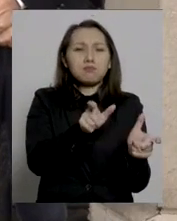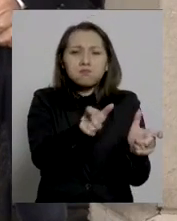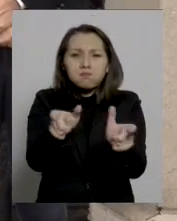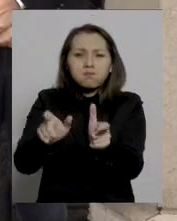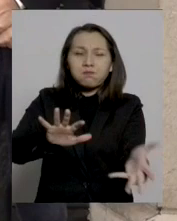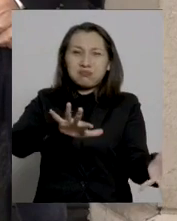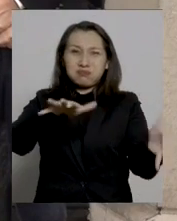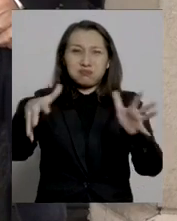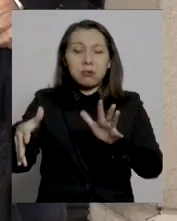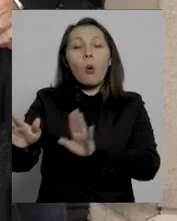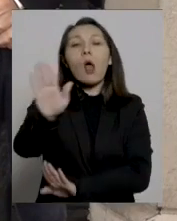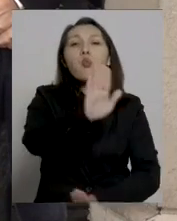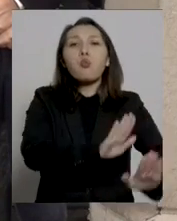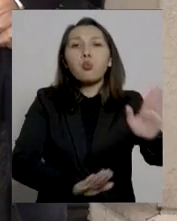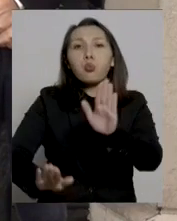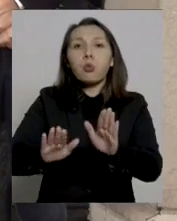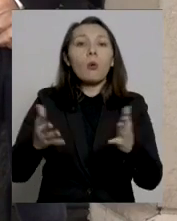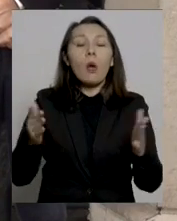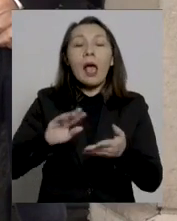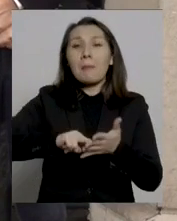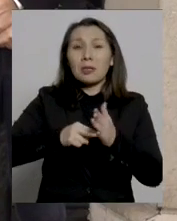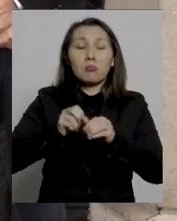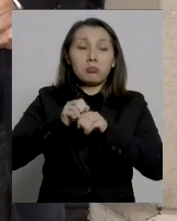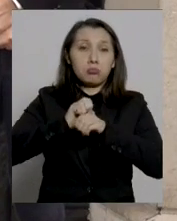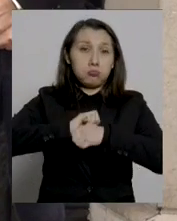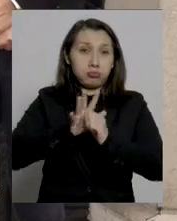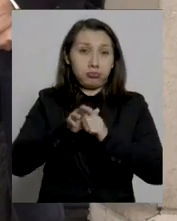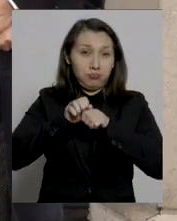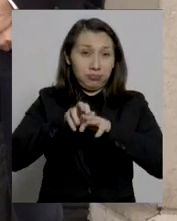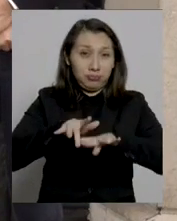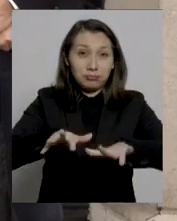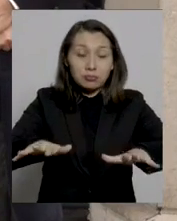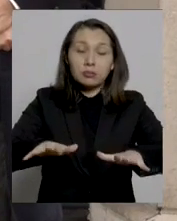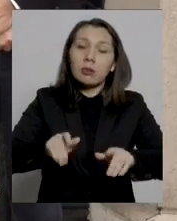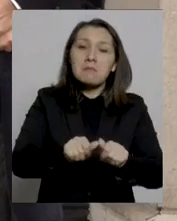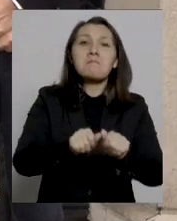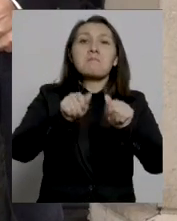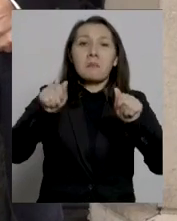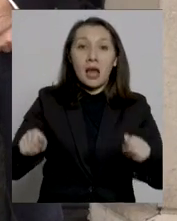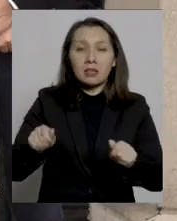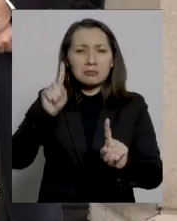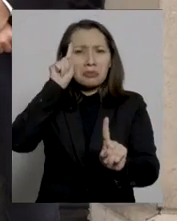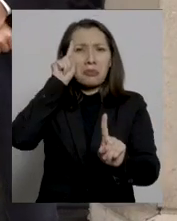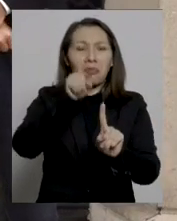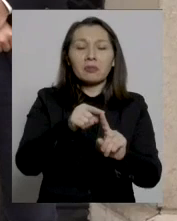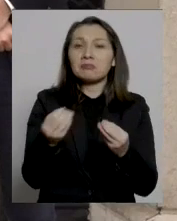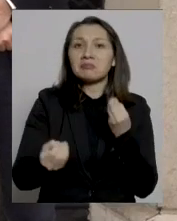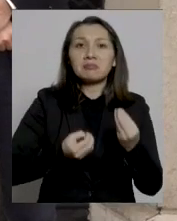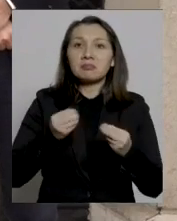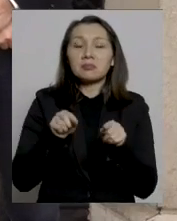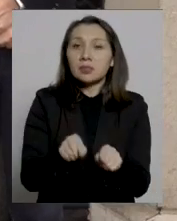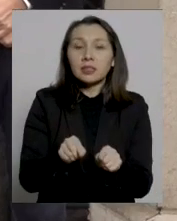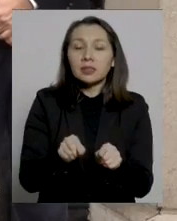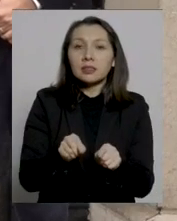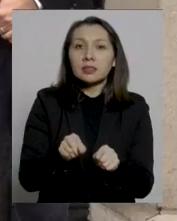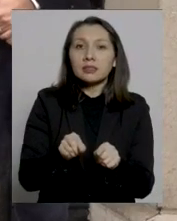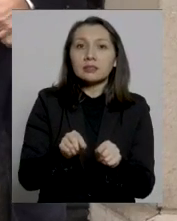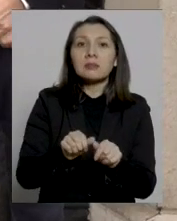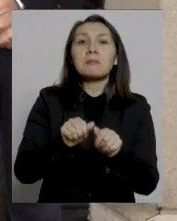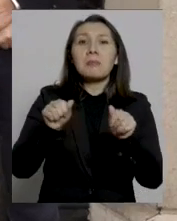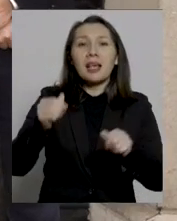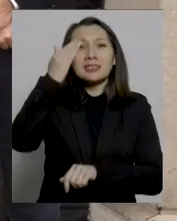de la calamidad de la pandemia del coronavirus, y su objetivo